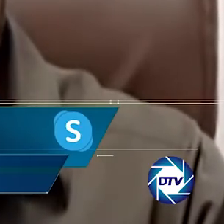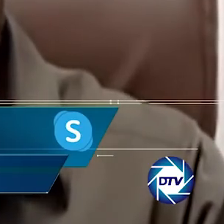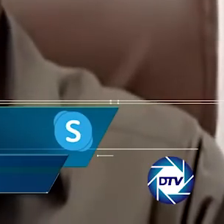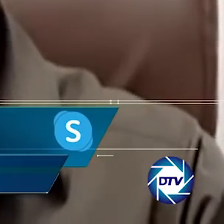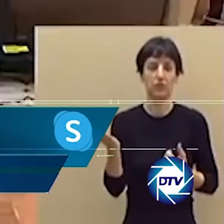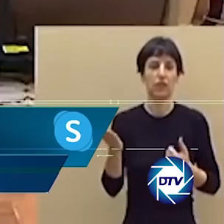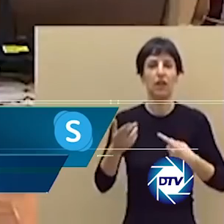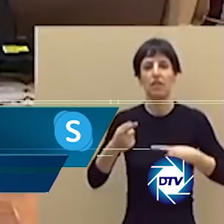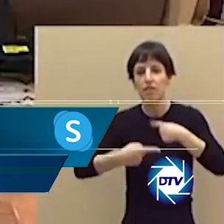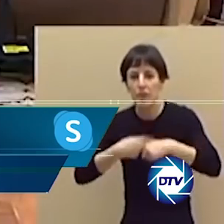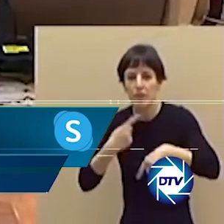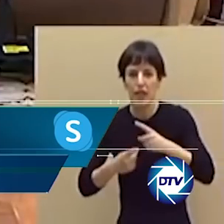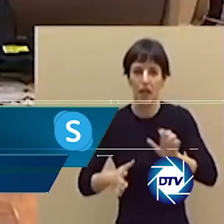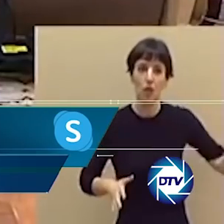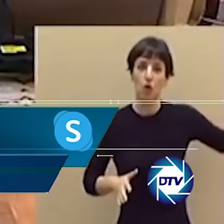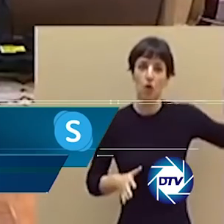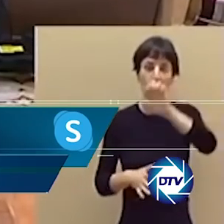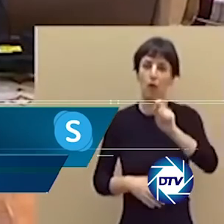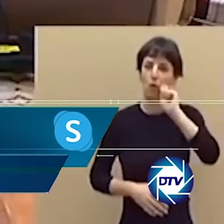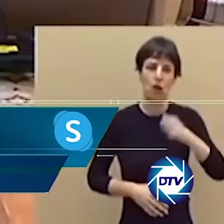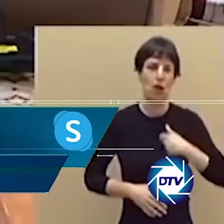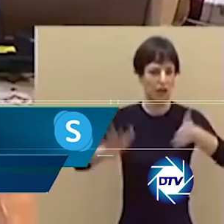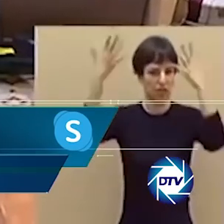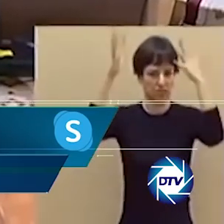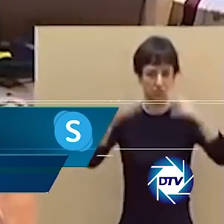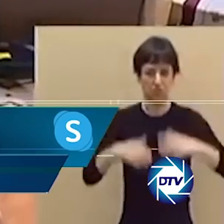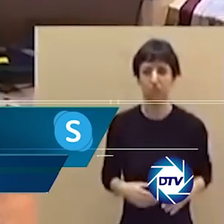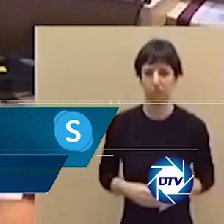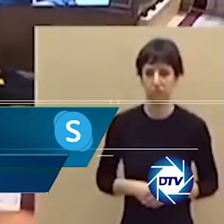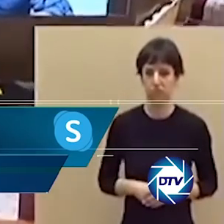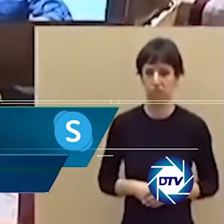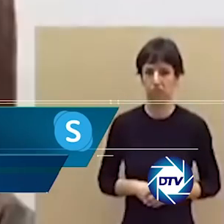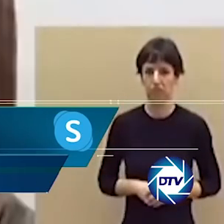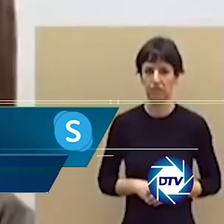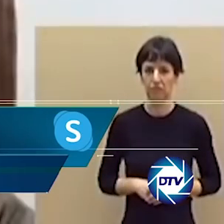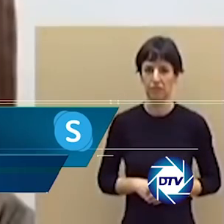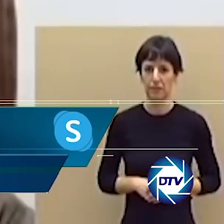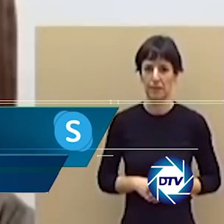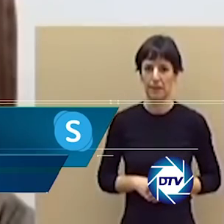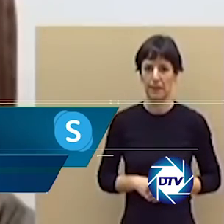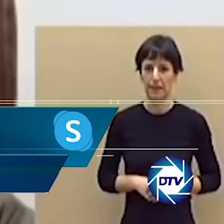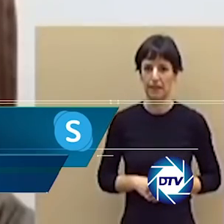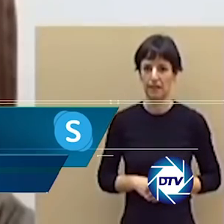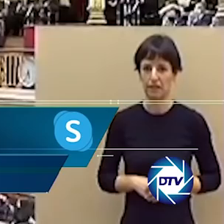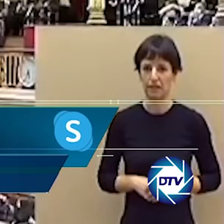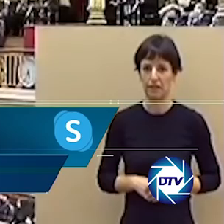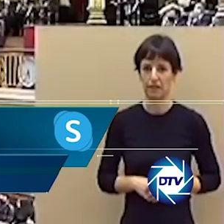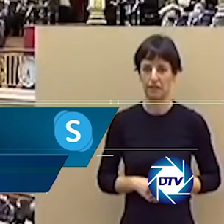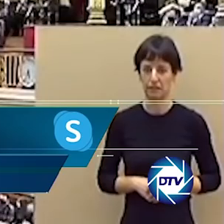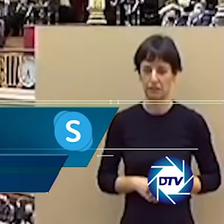en los próximos días y semanas, sin duda. Y habrá un recrudecimiento probablemente de la